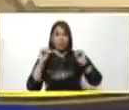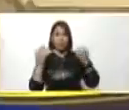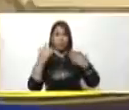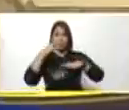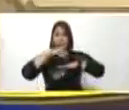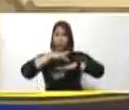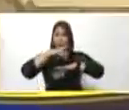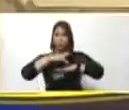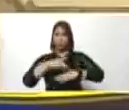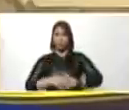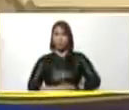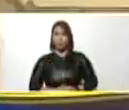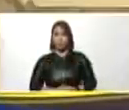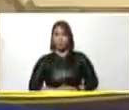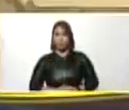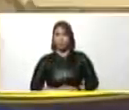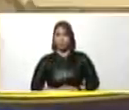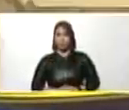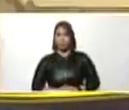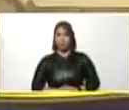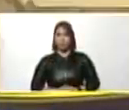tangibles.